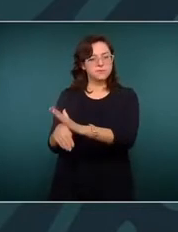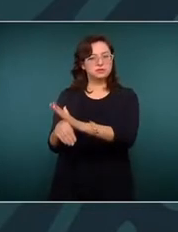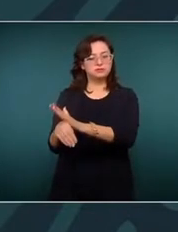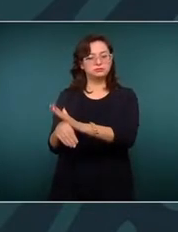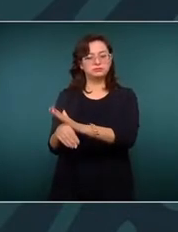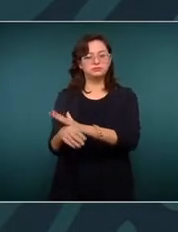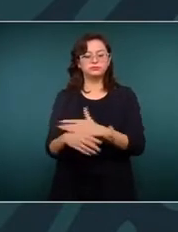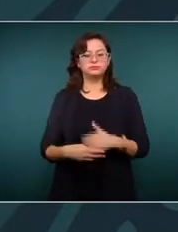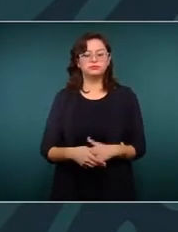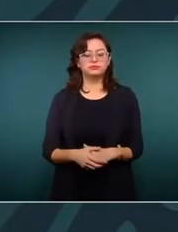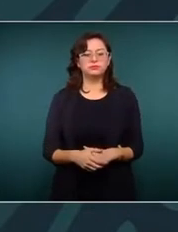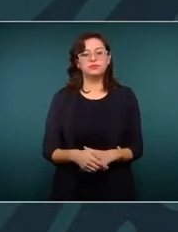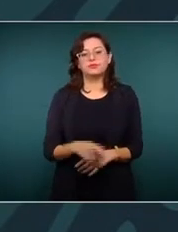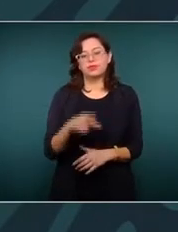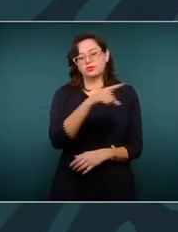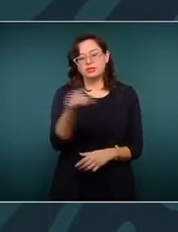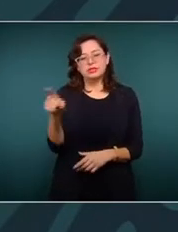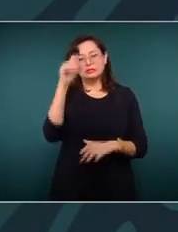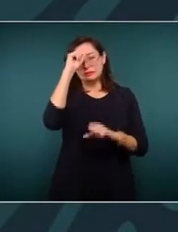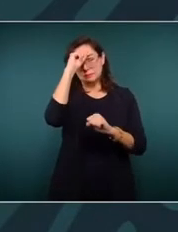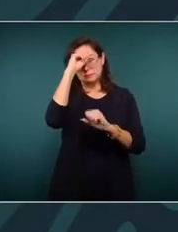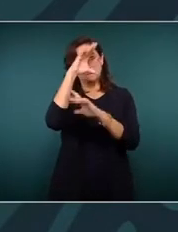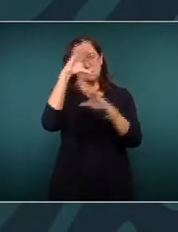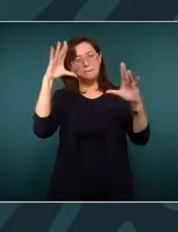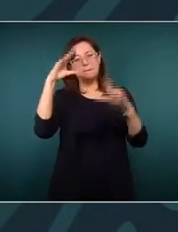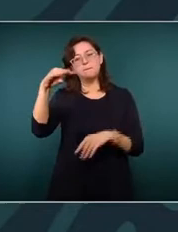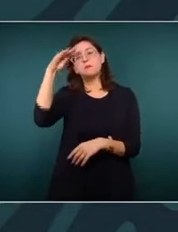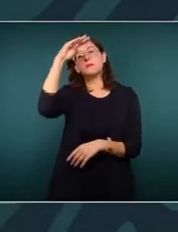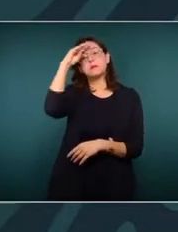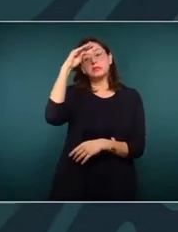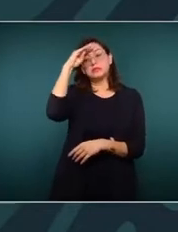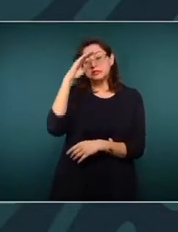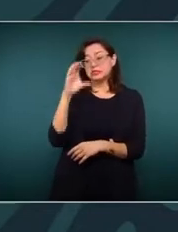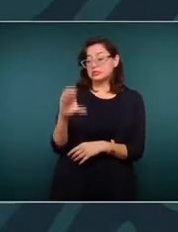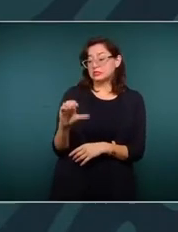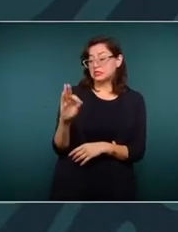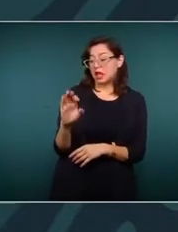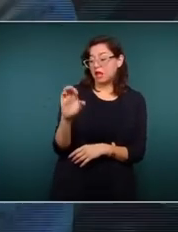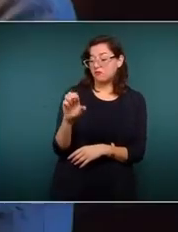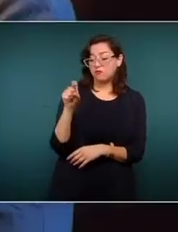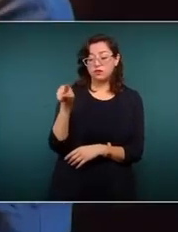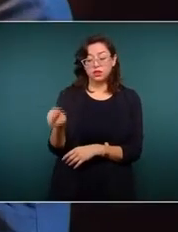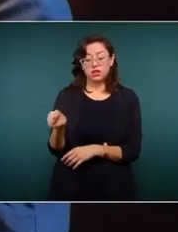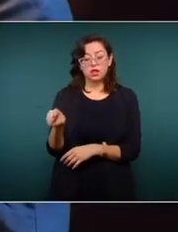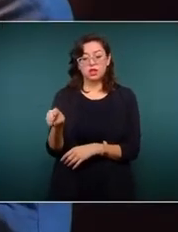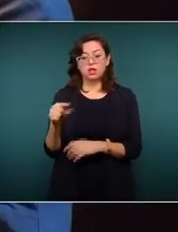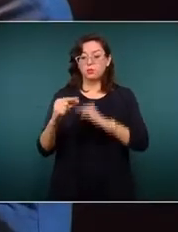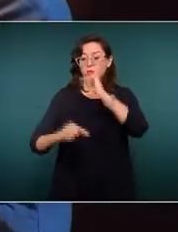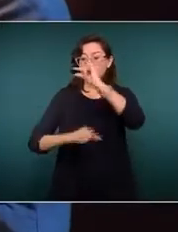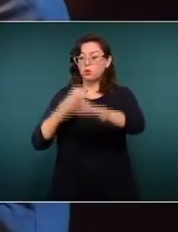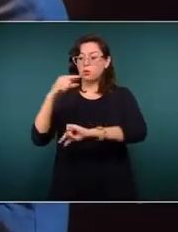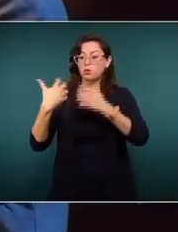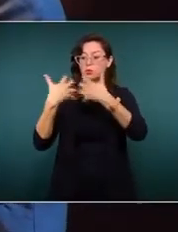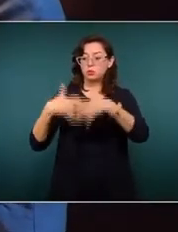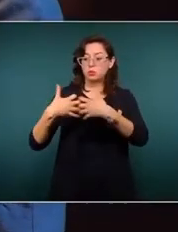Nada más piensen que la Comisión Federal de Electricidad fue cerrando